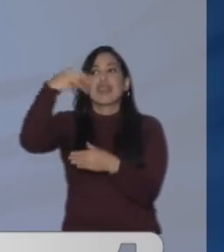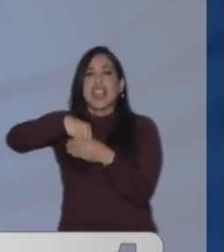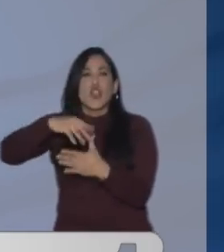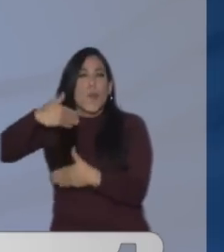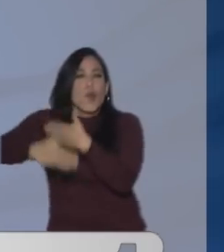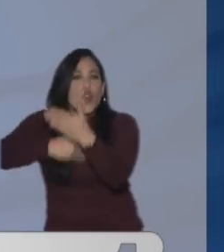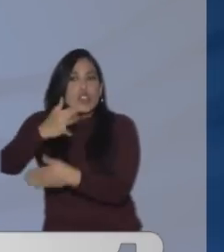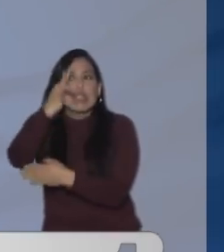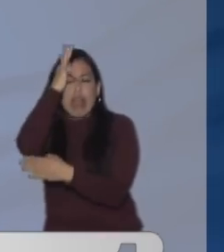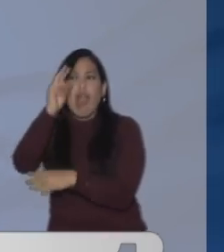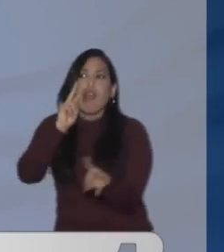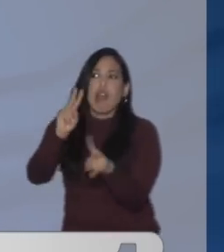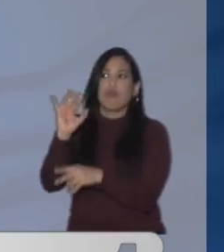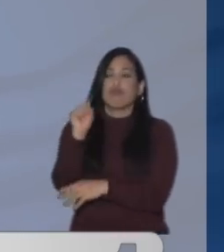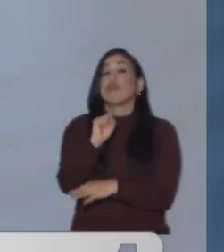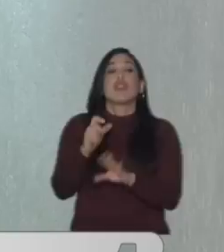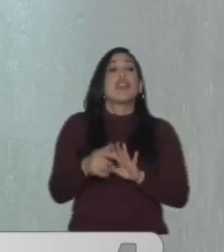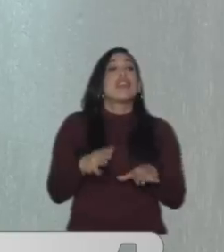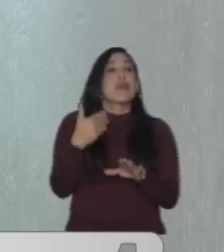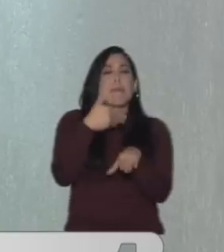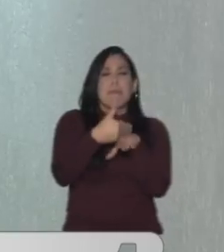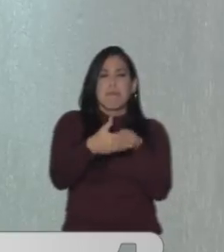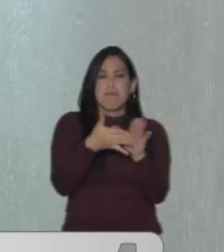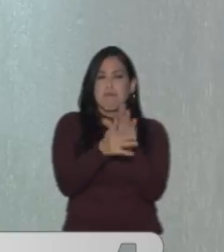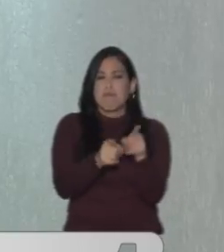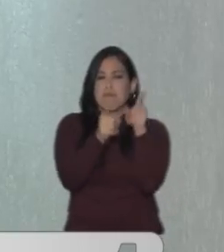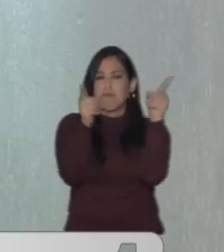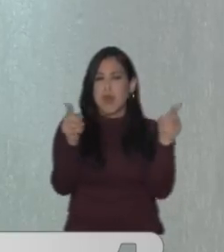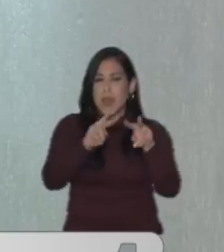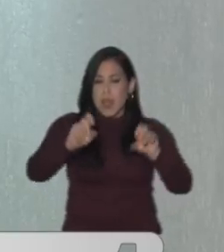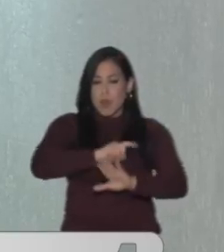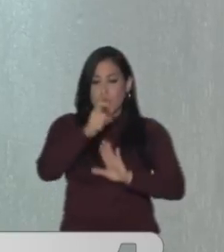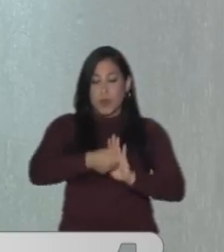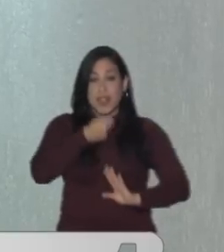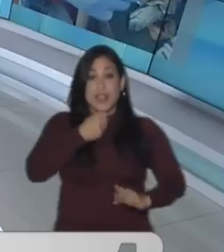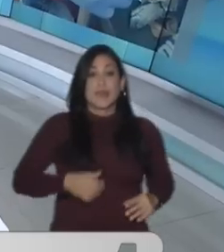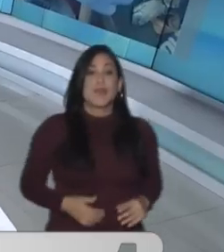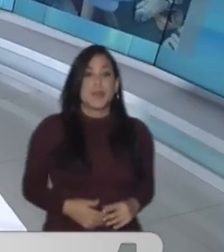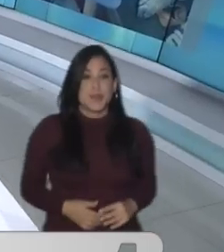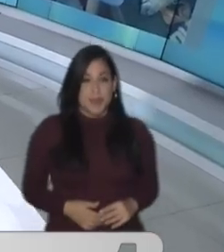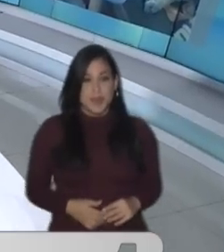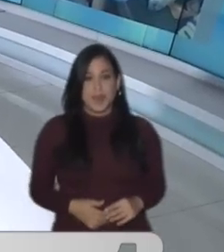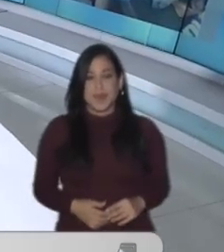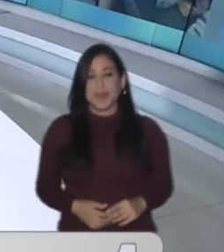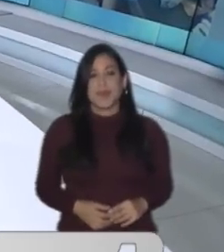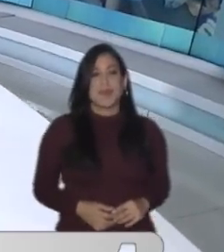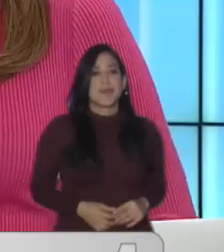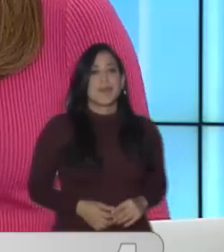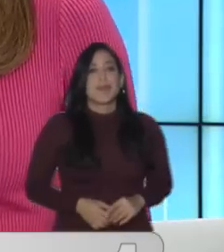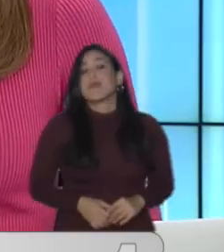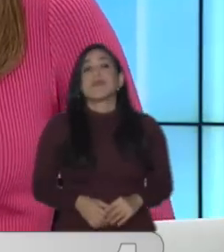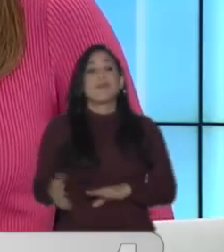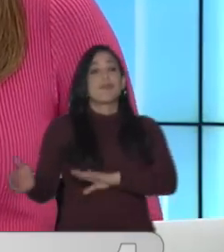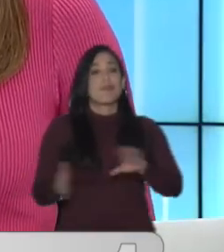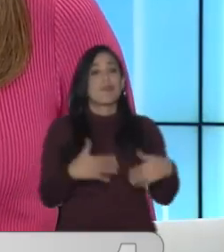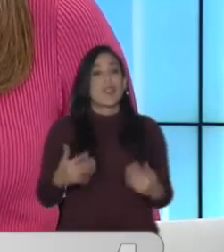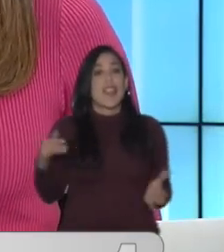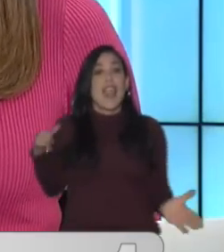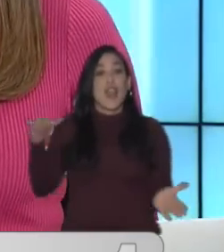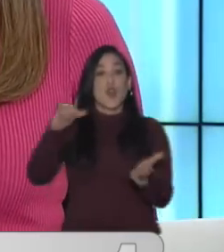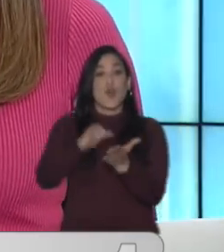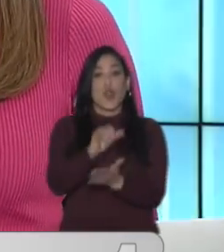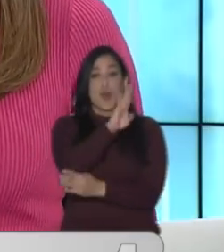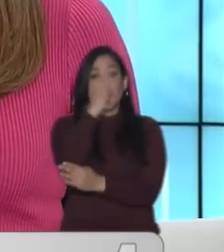de este caso. Nosotros más adelante tendremos la ampliación de esta noticia. Así es, Tatiana, gracias. Y en el aeropuerto